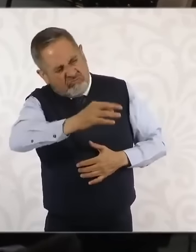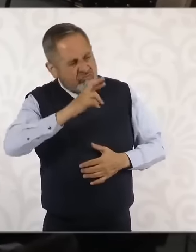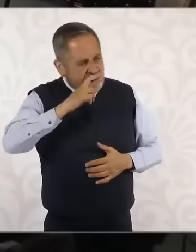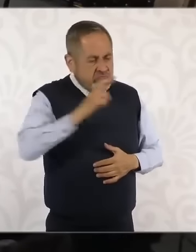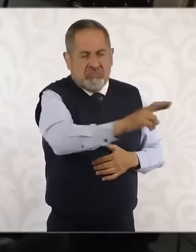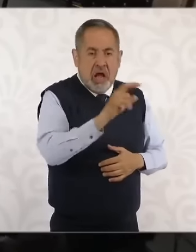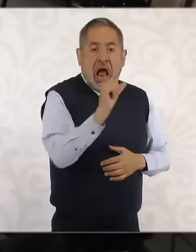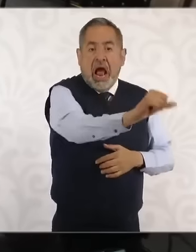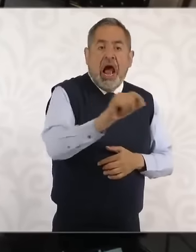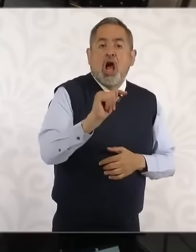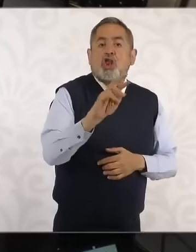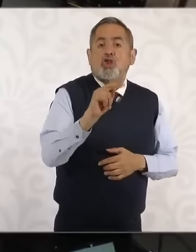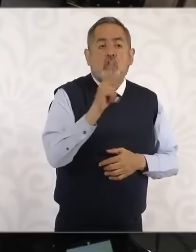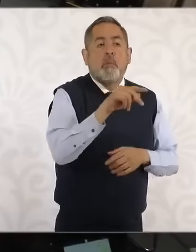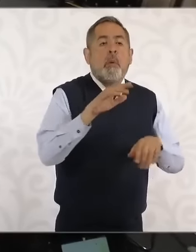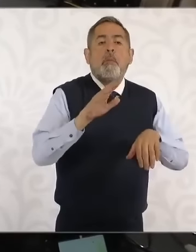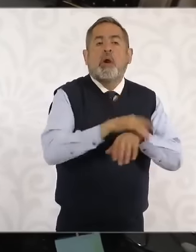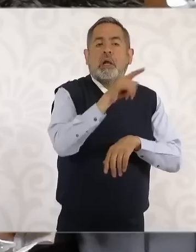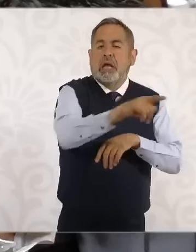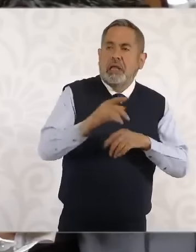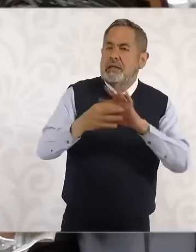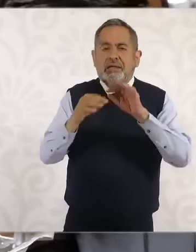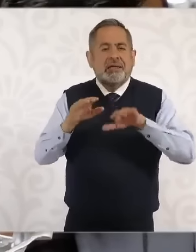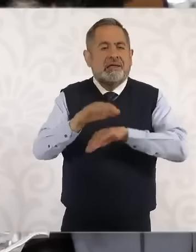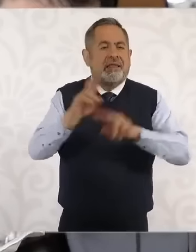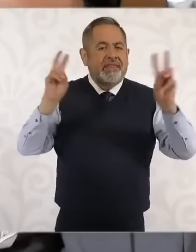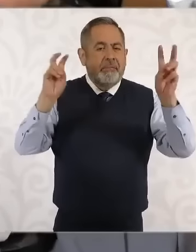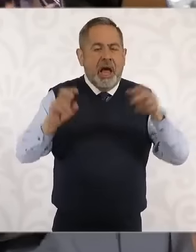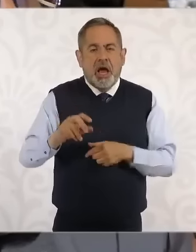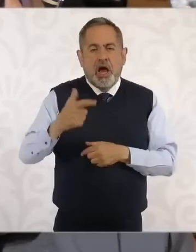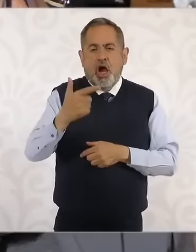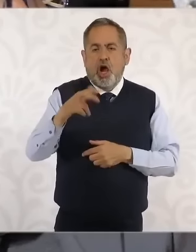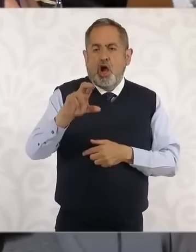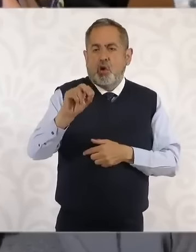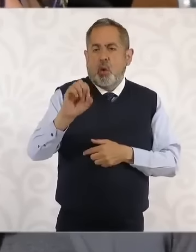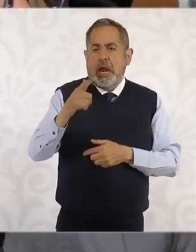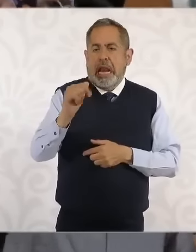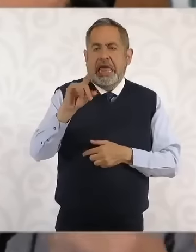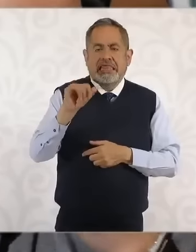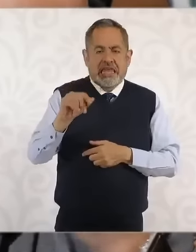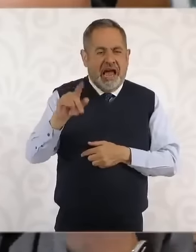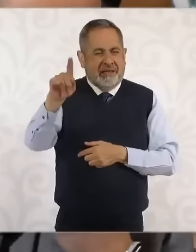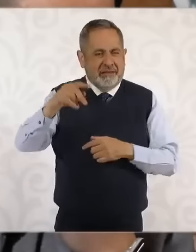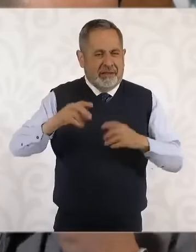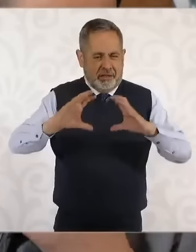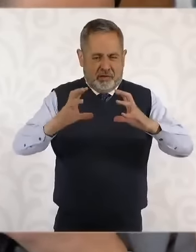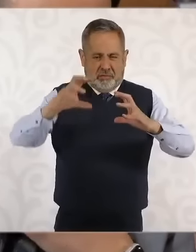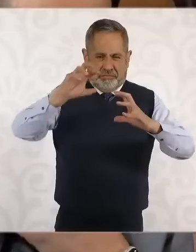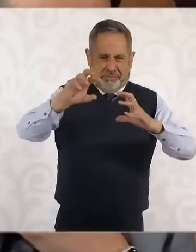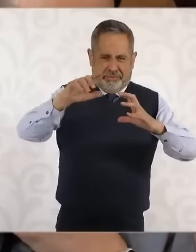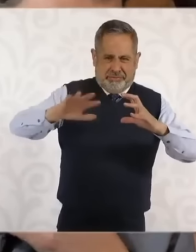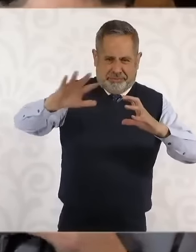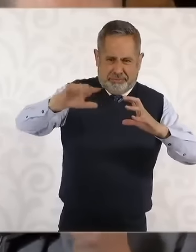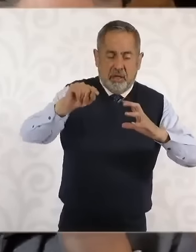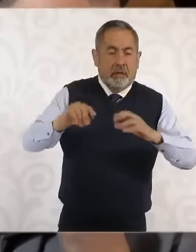de Donald Trump por el tema de Groenlandia. Hoy pues se espera esta reunión en Davos y ayer cayeron